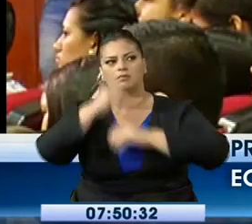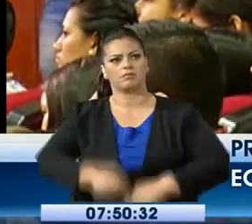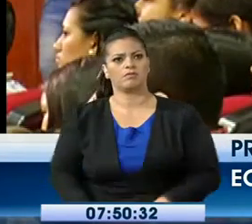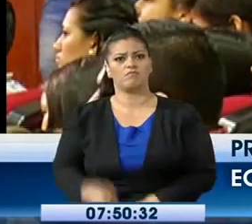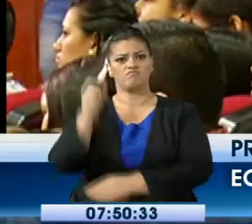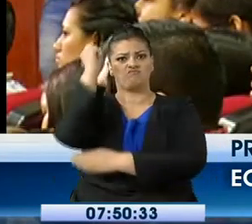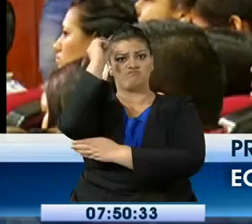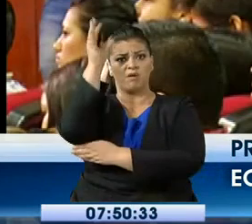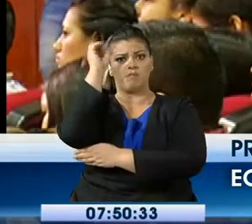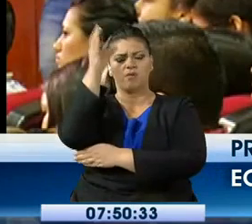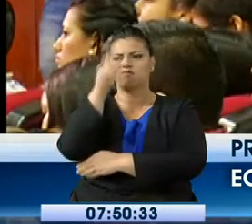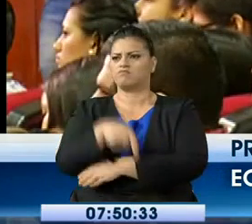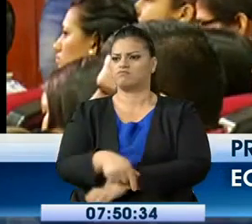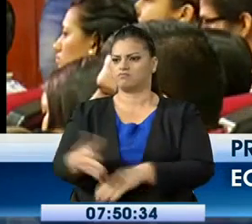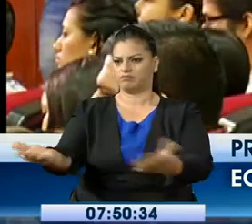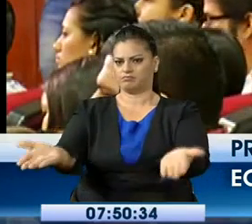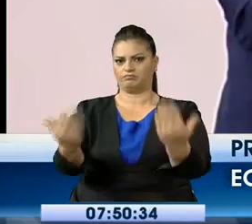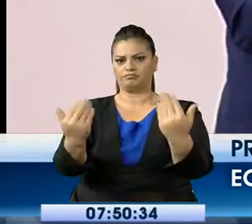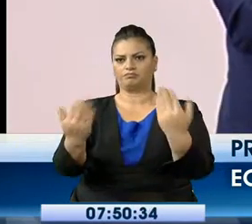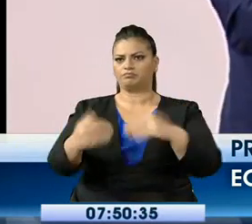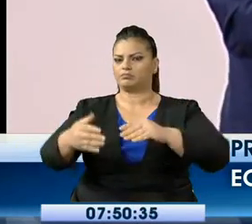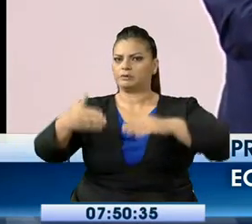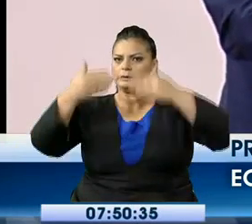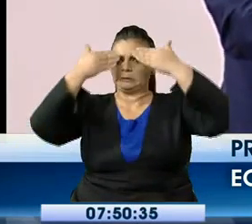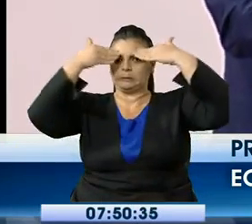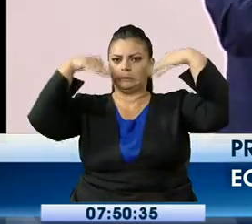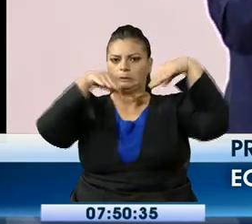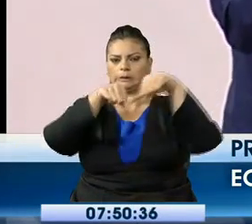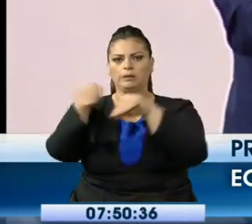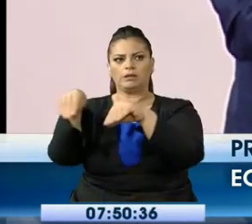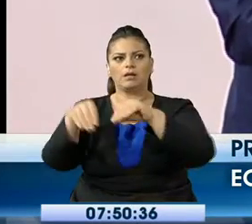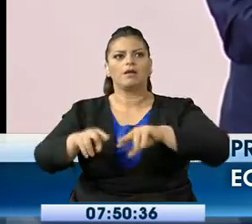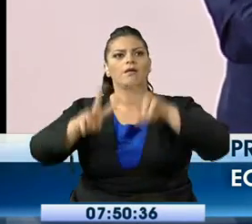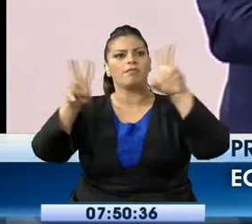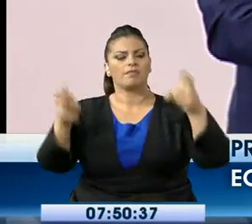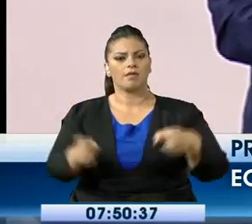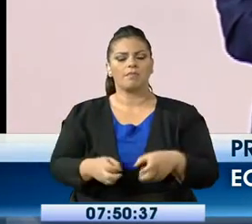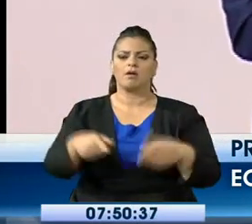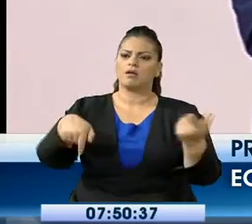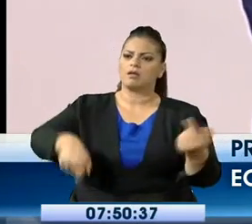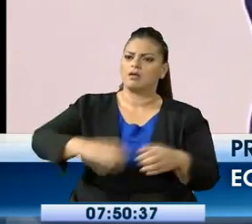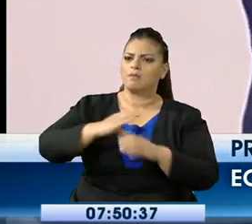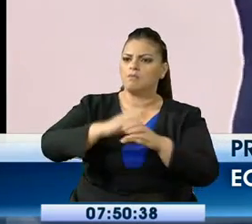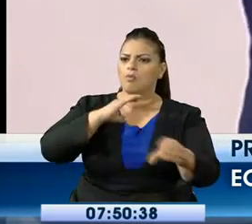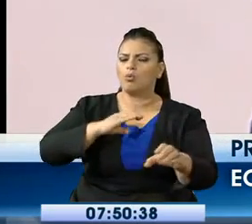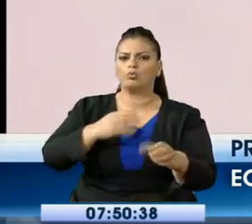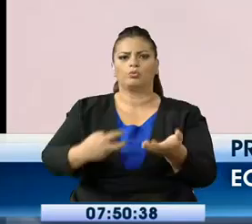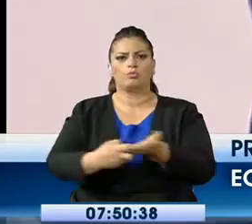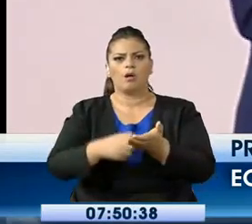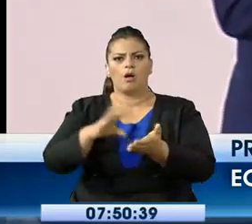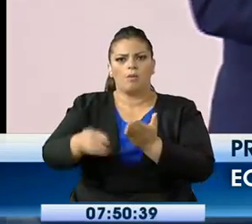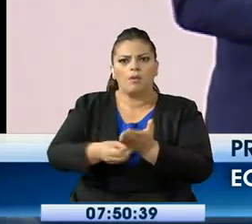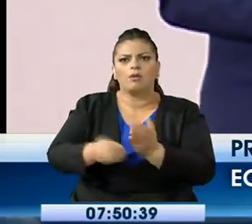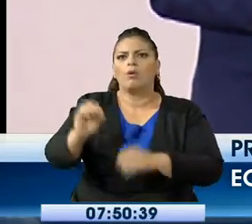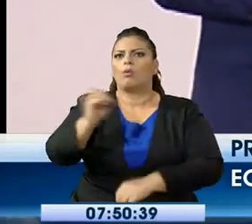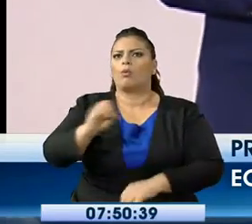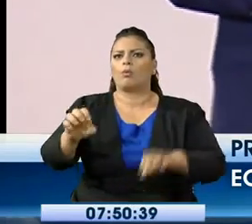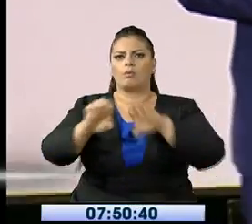últimas decisiones en política económica. De impuesto a patrimonio, incremento de 3 puntos de impuesto a las utilidades de las empresas,